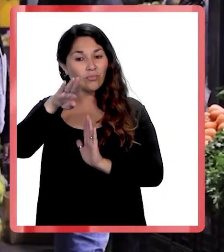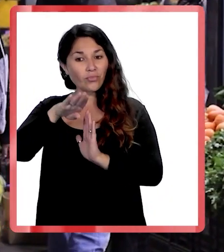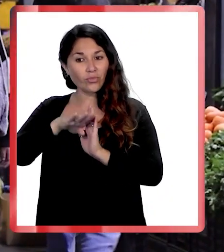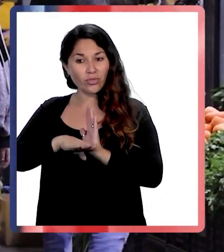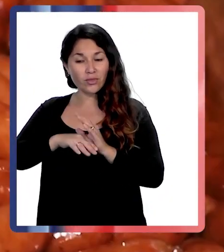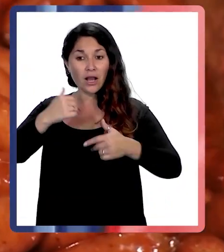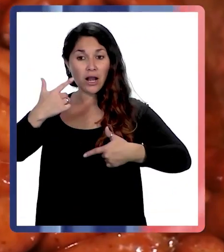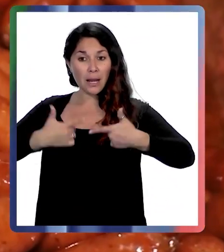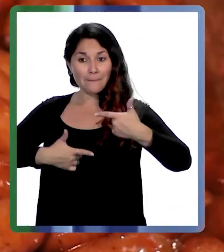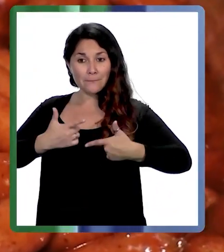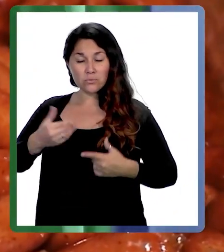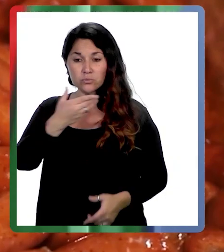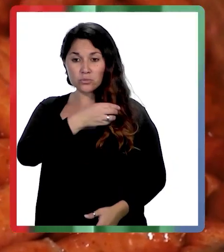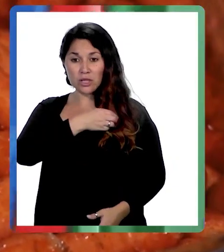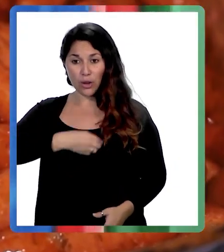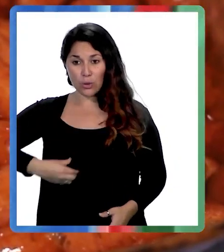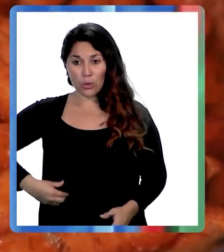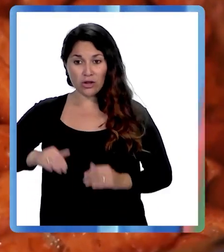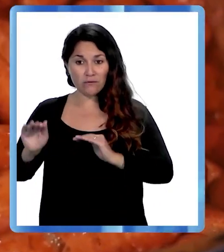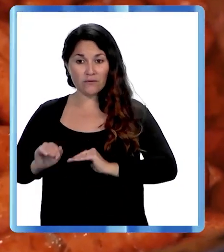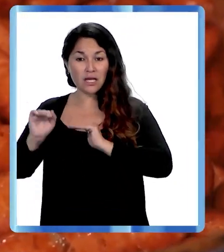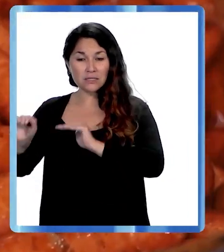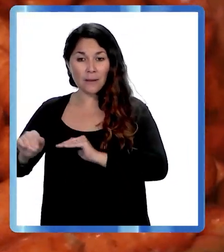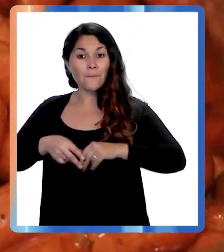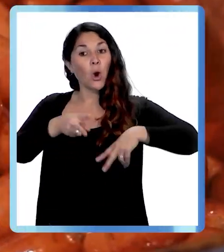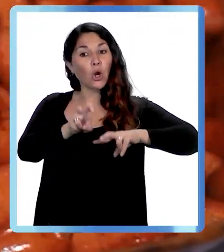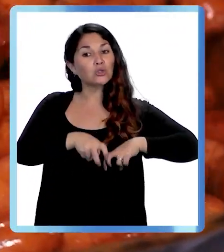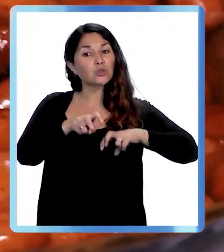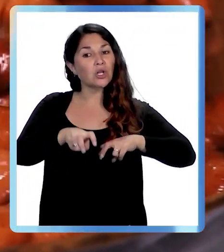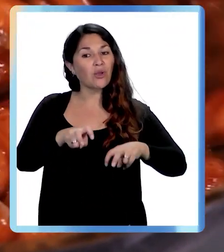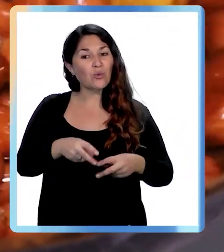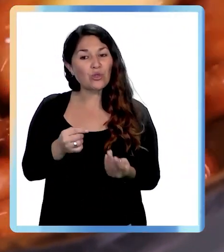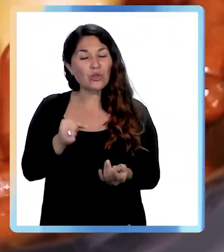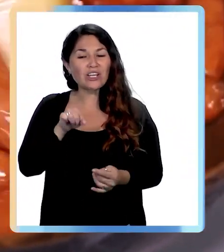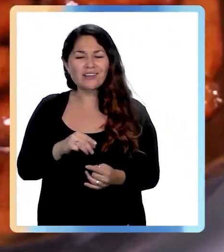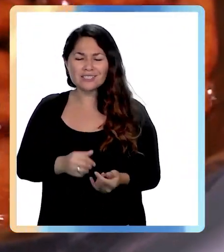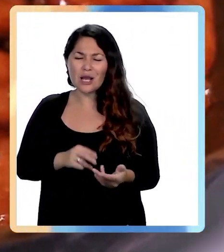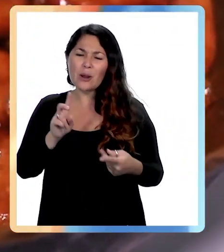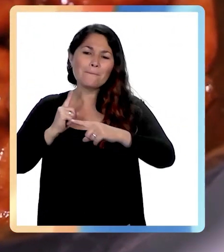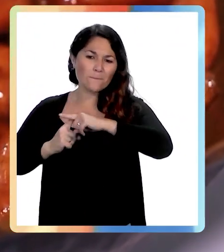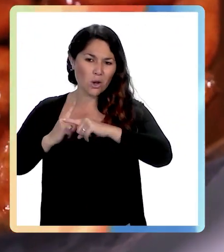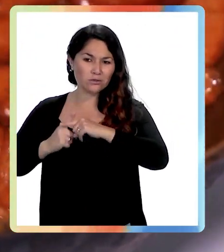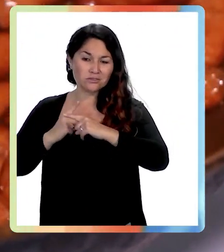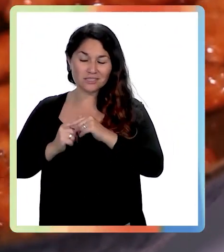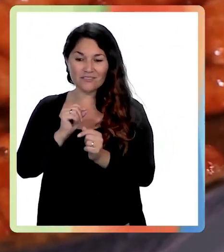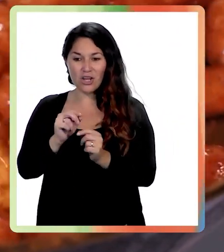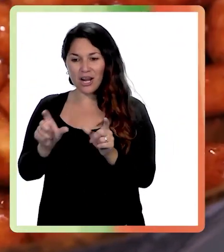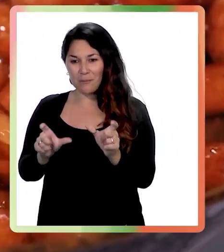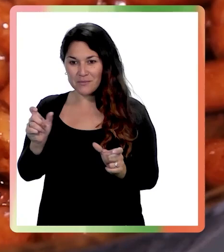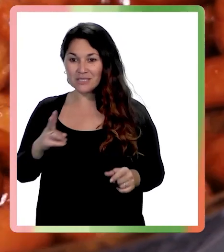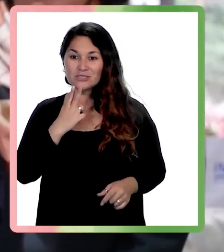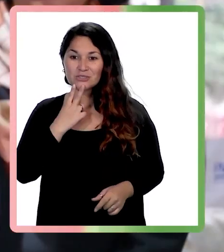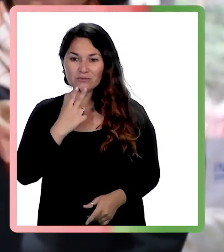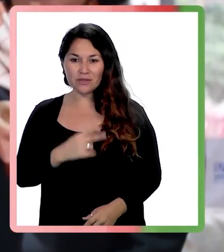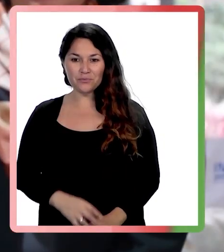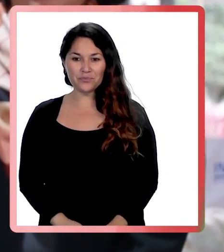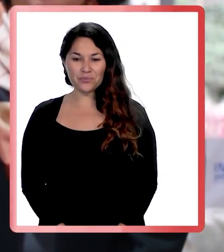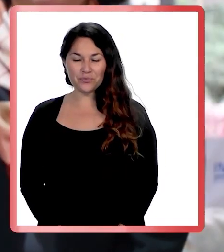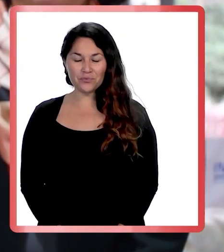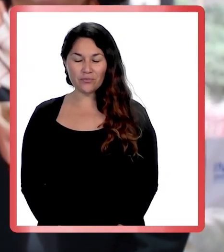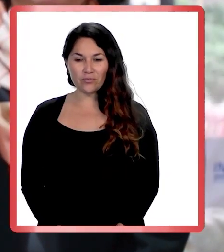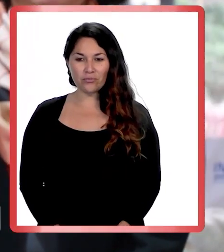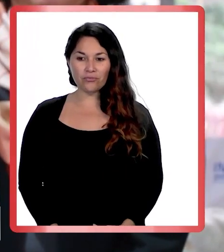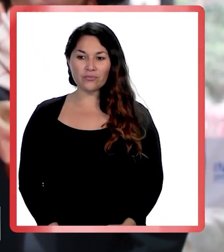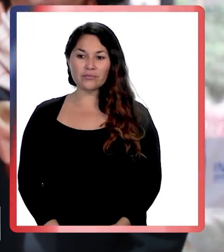las políticas gubernamentales de apoyo a la agricultura y destacaron su impacto positivo en la vida de las familias. Vamos